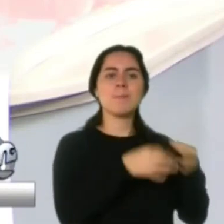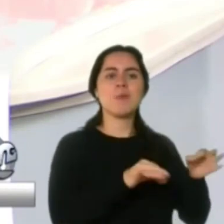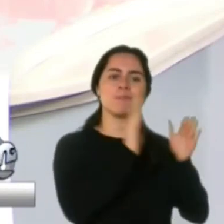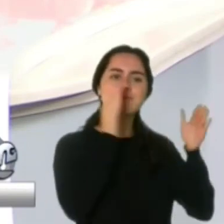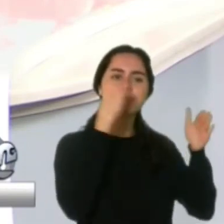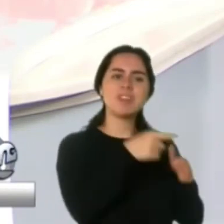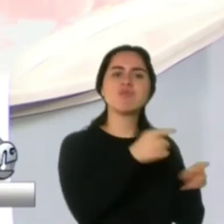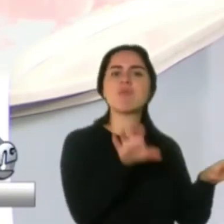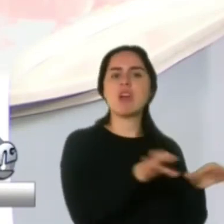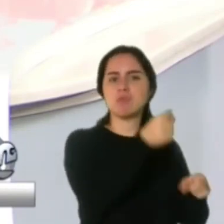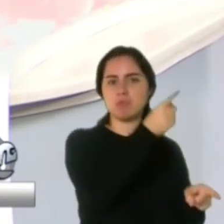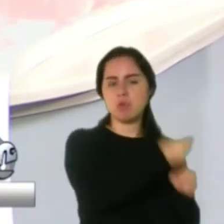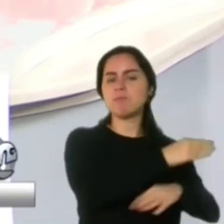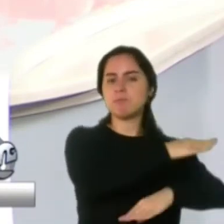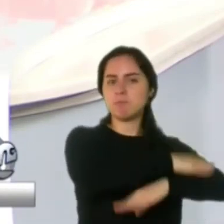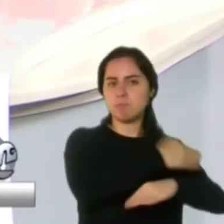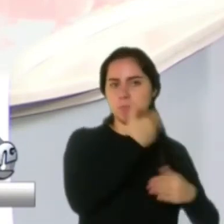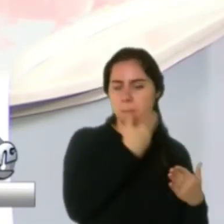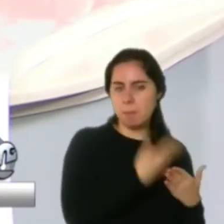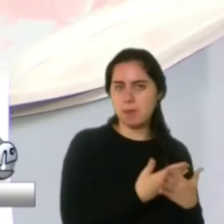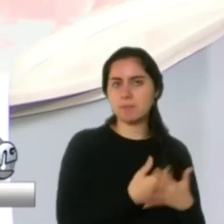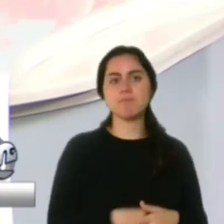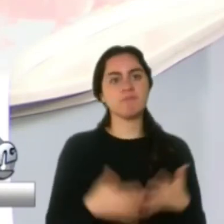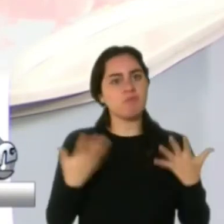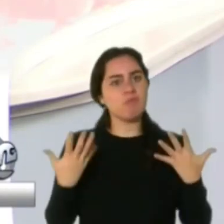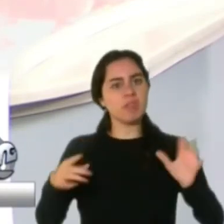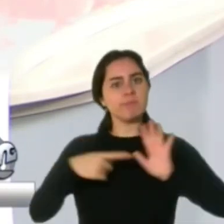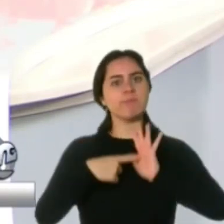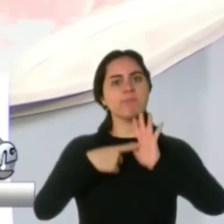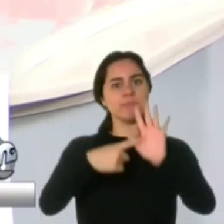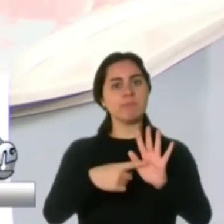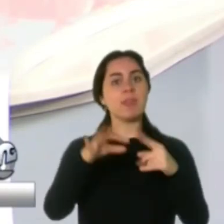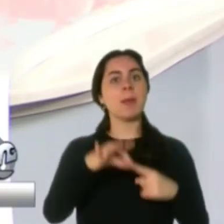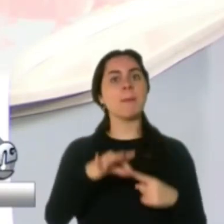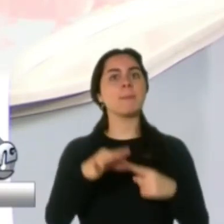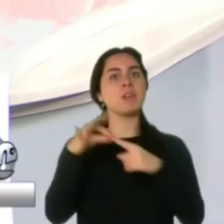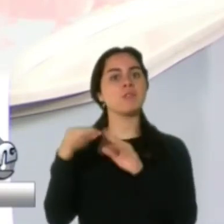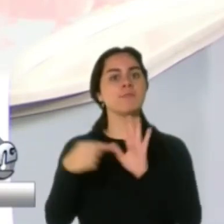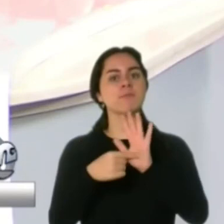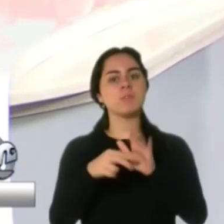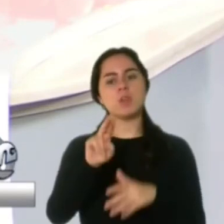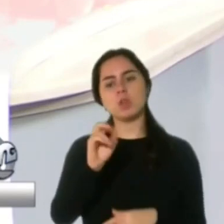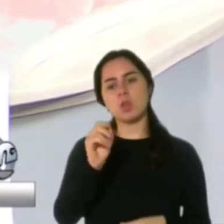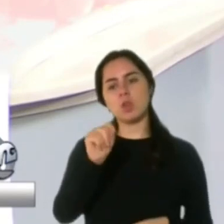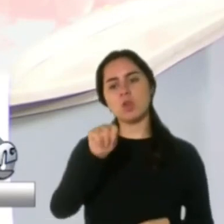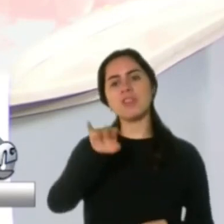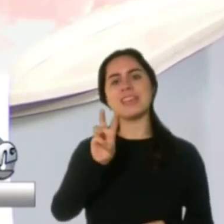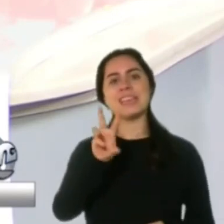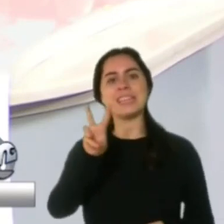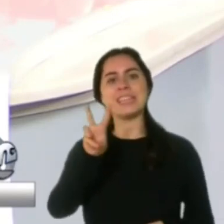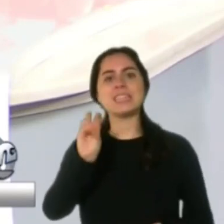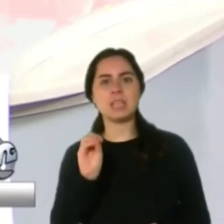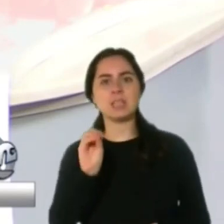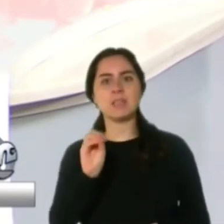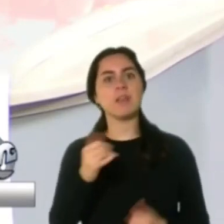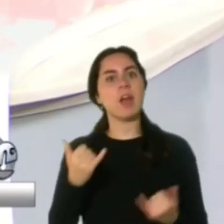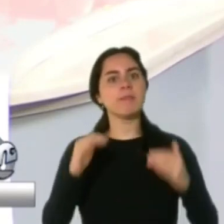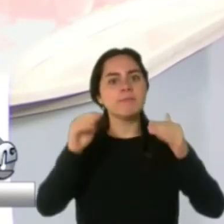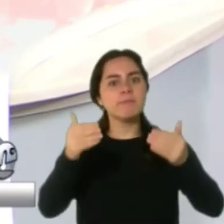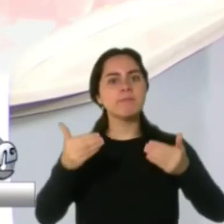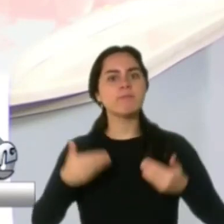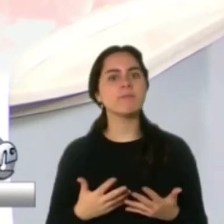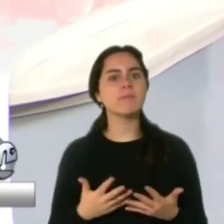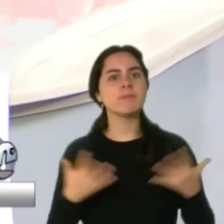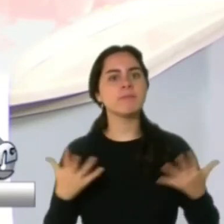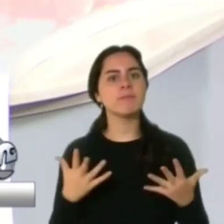esta forma finalizamos esta edición o esta participación especial de Noti6 360. Los invitamos a